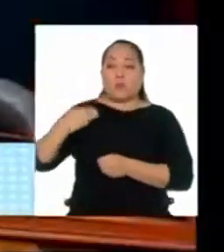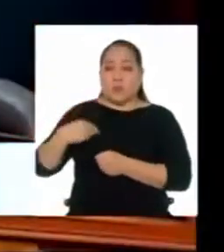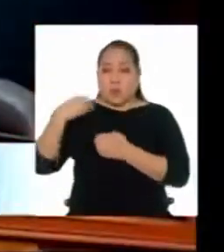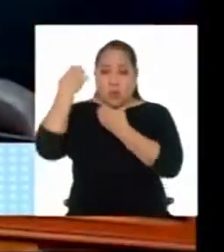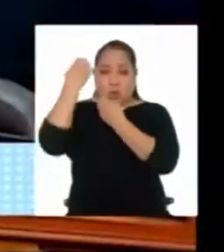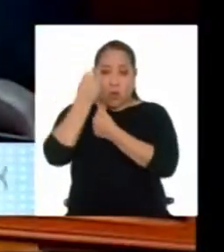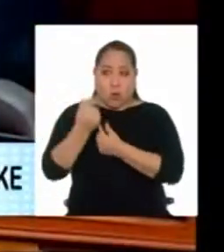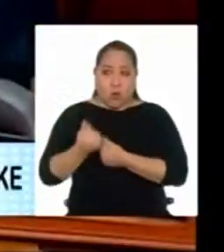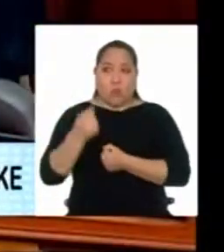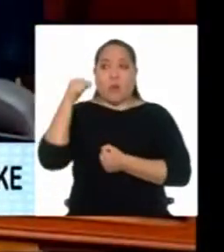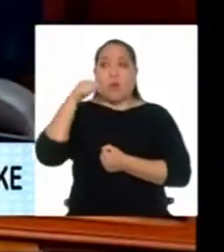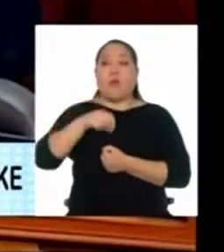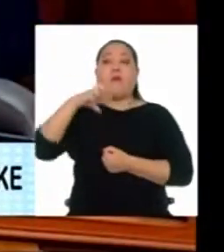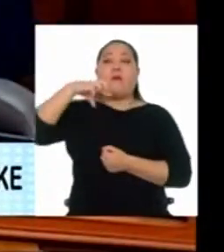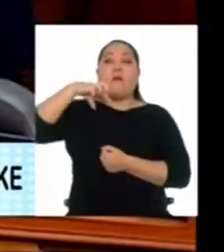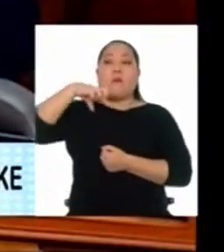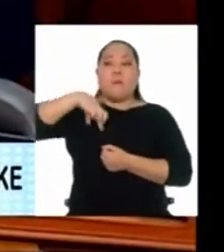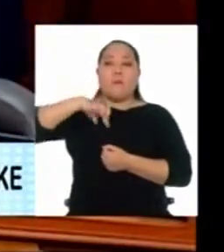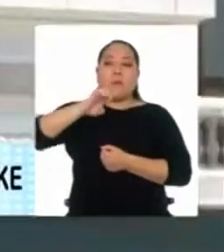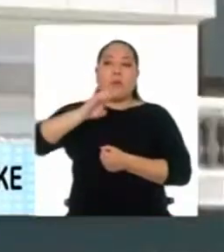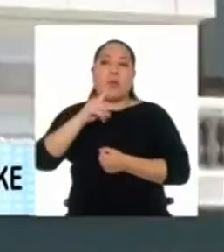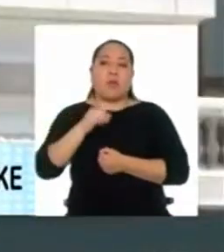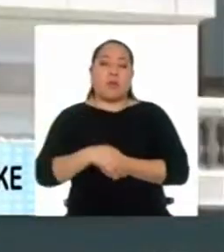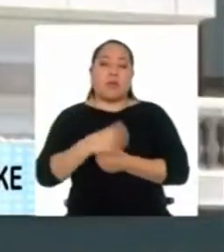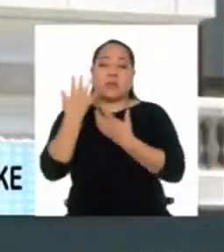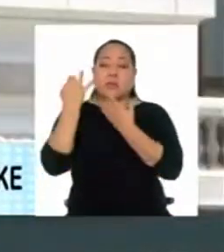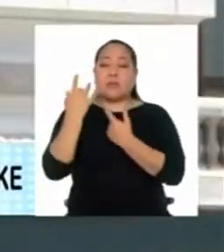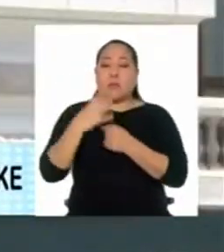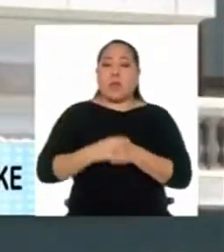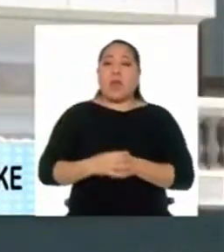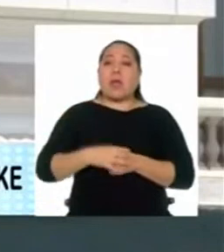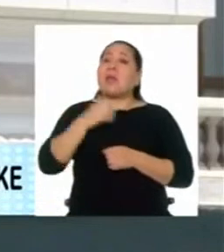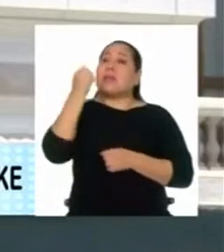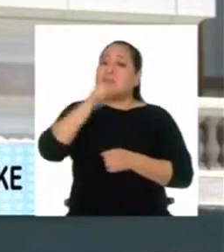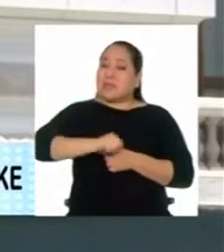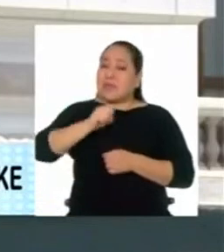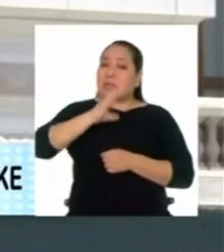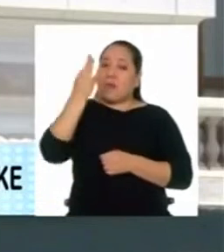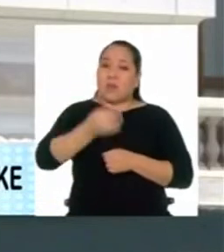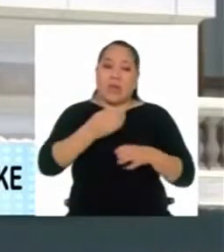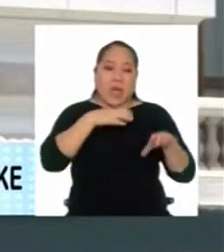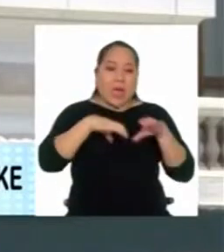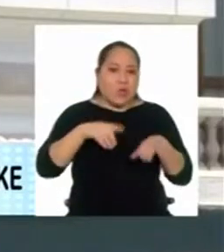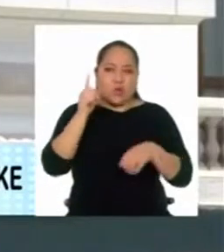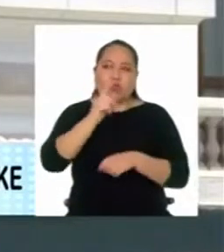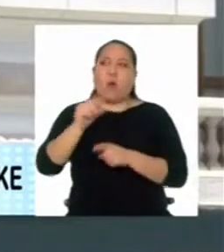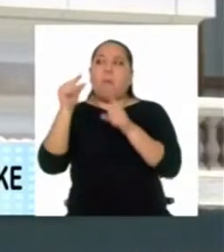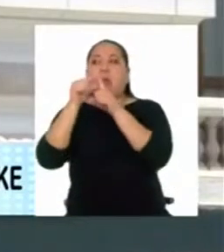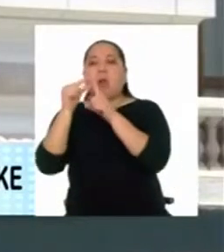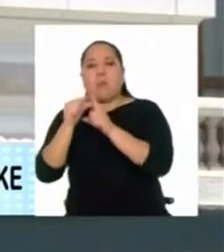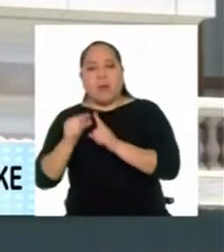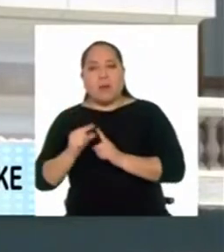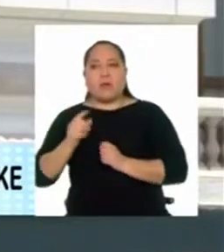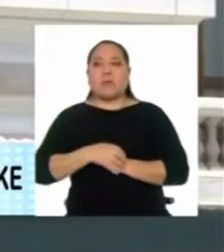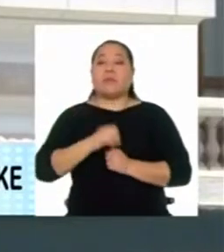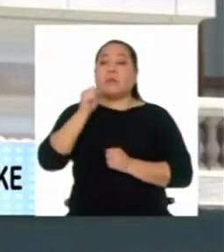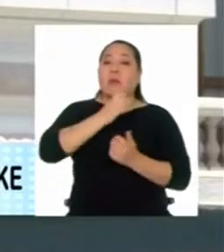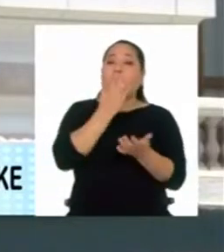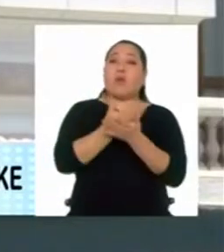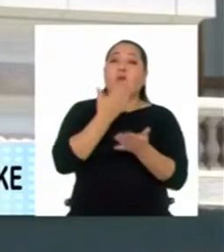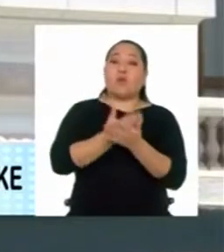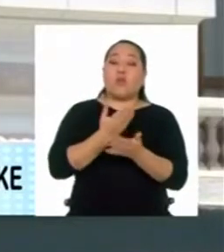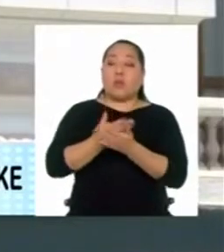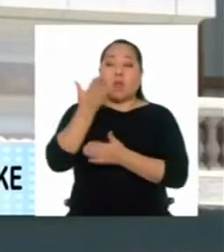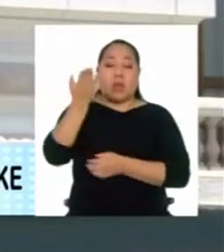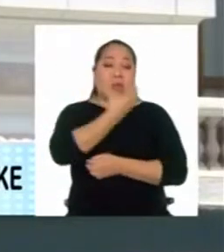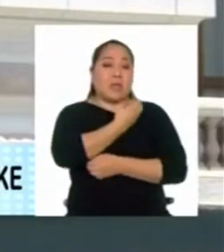Franque. Alex Paredes espera hechos y no palabras. Tendrán que ir demostrando si es que el gobierno de